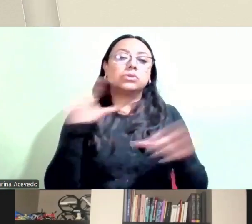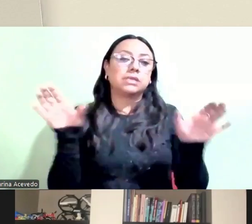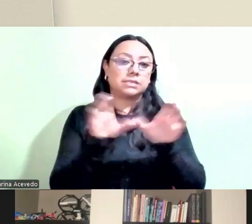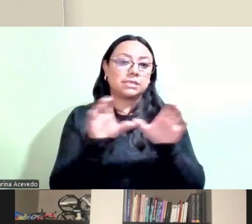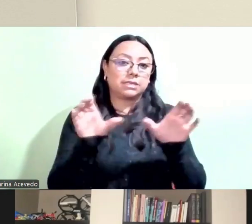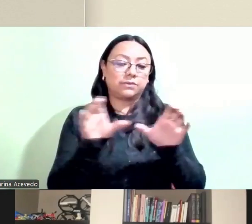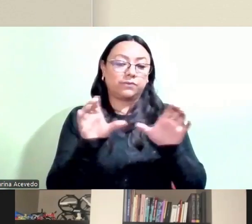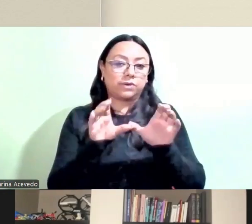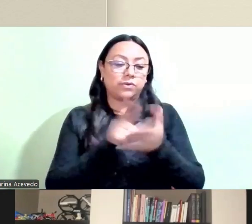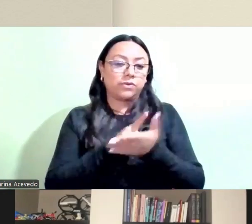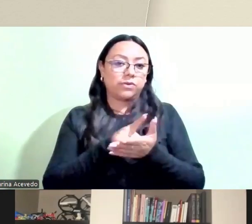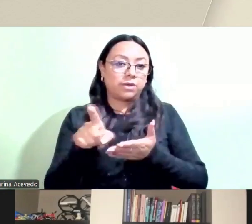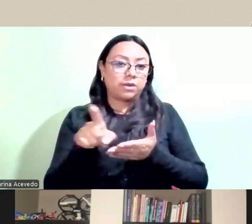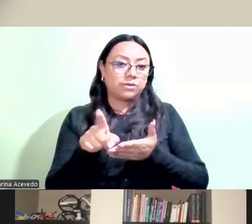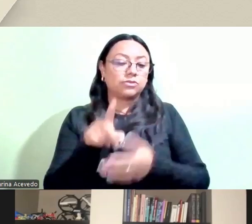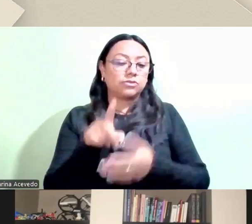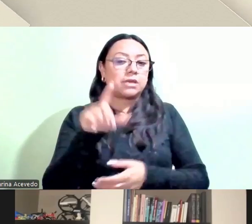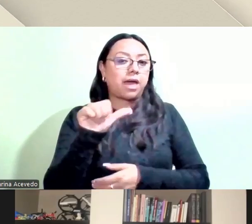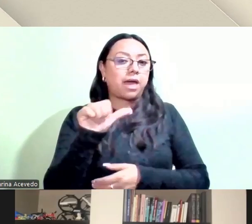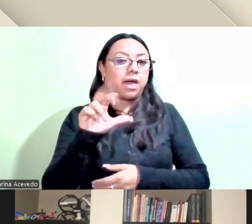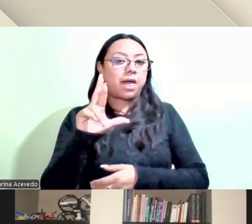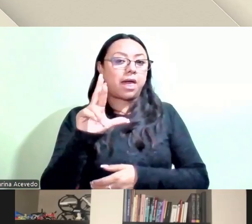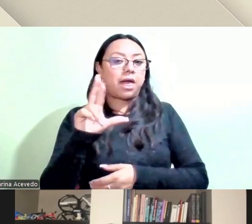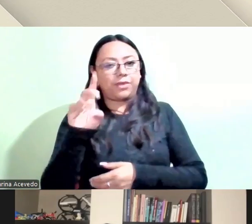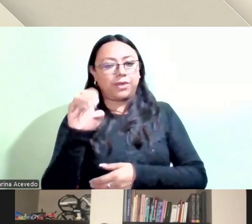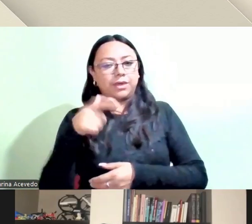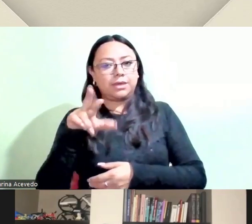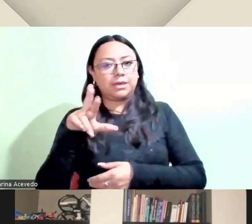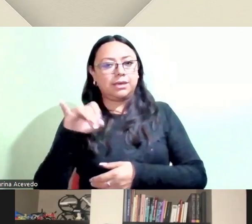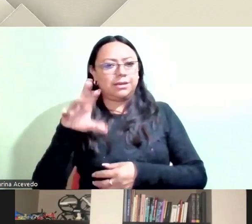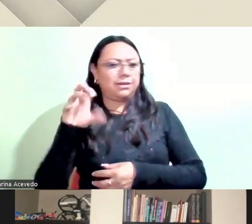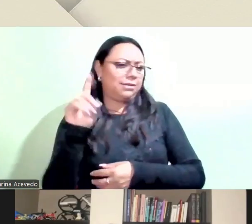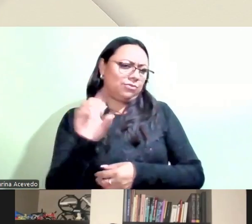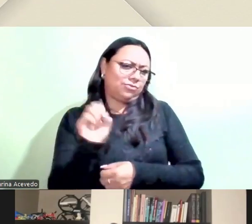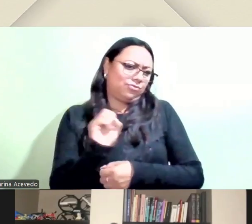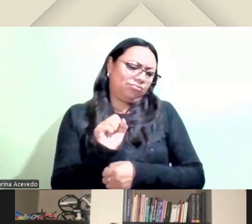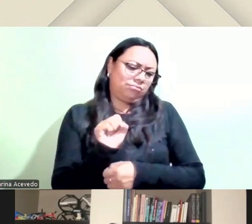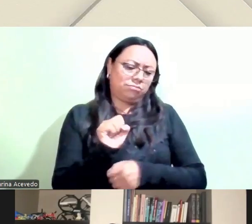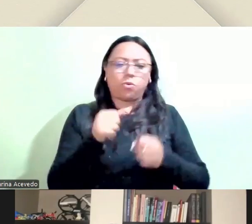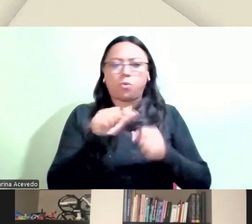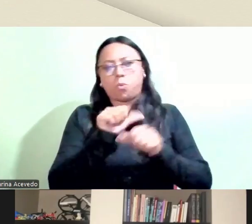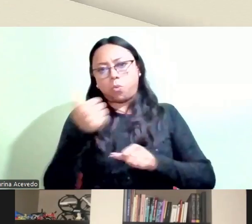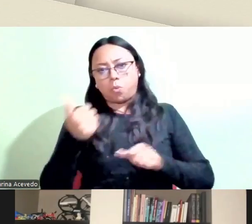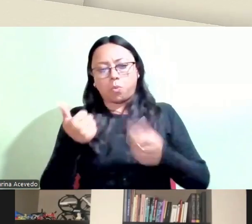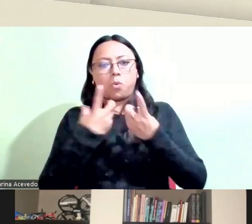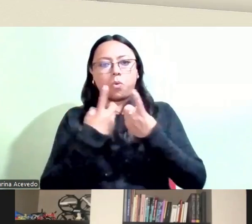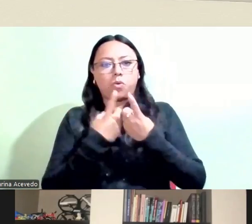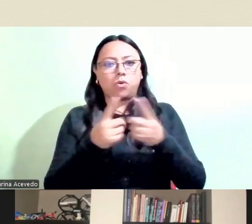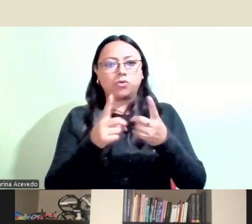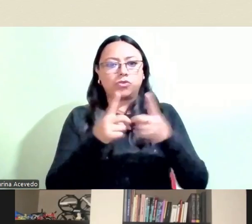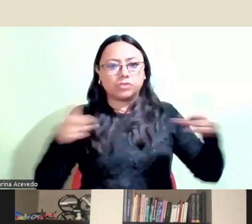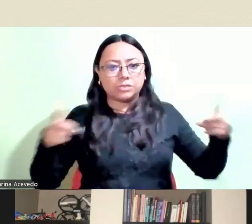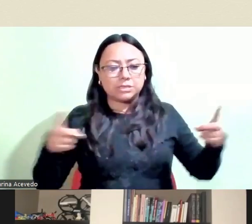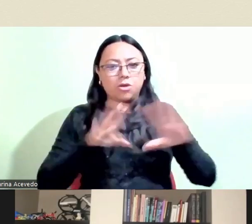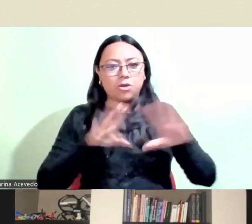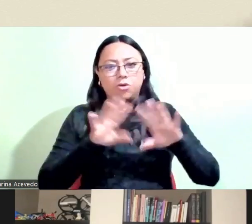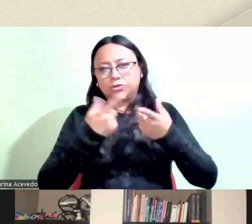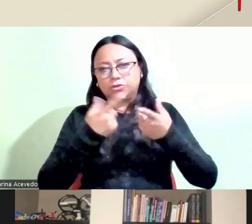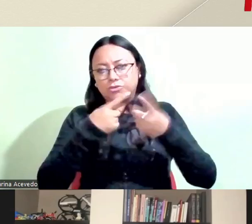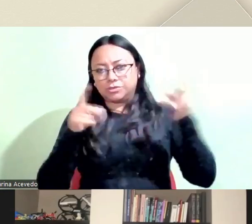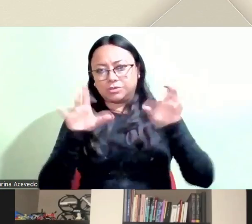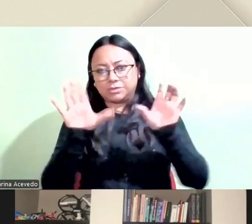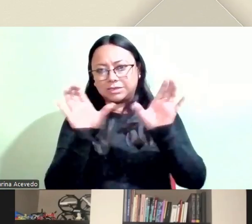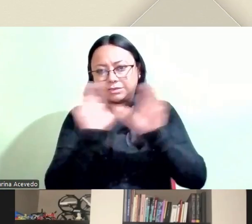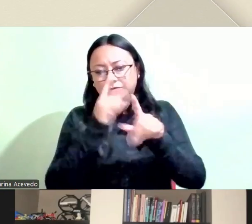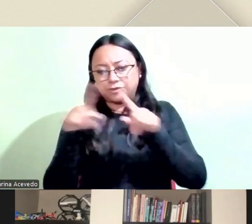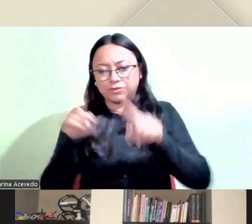derechos adquiridos u otro tipo de certificados que avalan usos de suelo que no están realmente